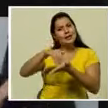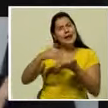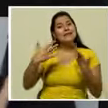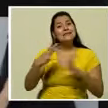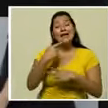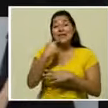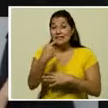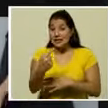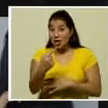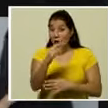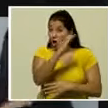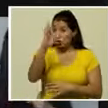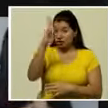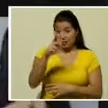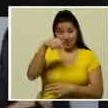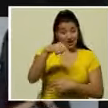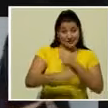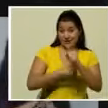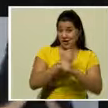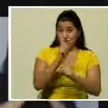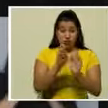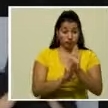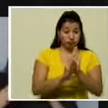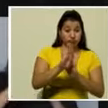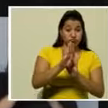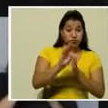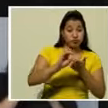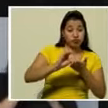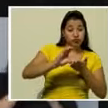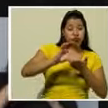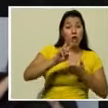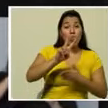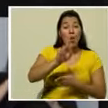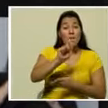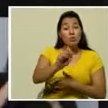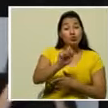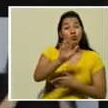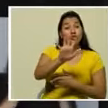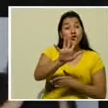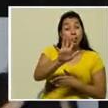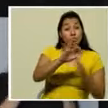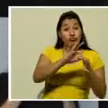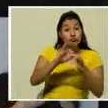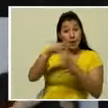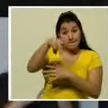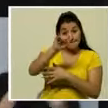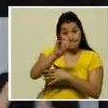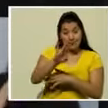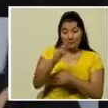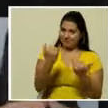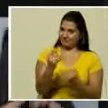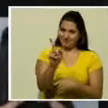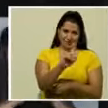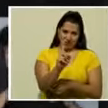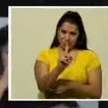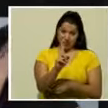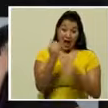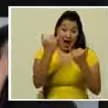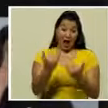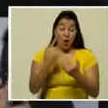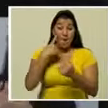vez de crecer este año un 2,5% del PIB como se esperaba, ahora por causa de la pandemia